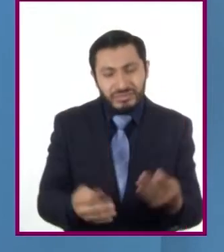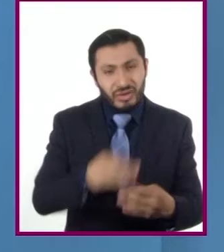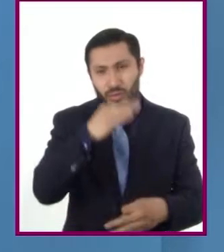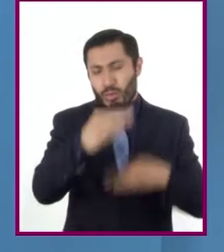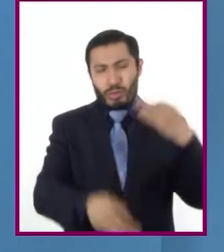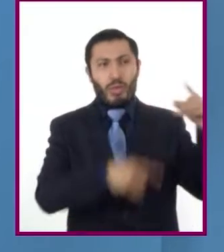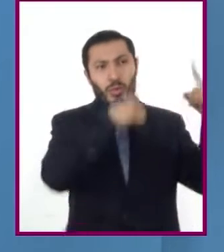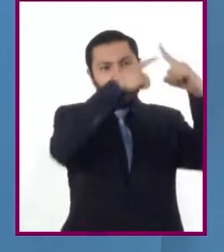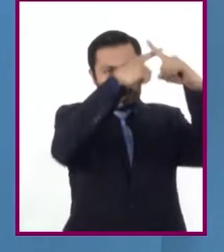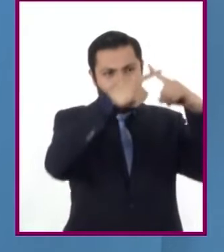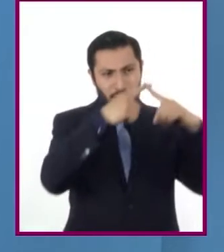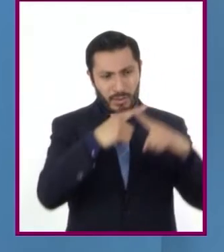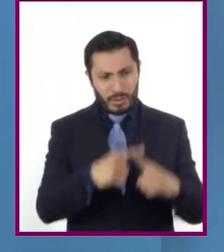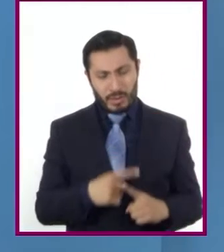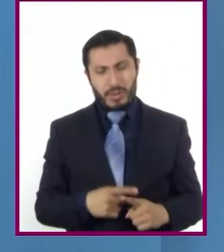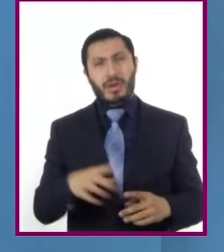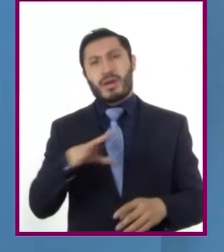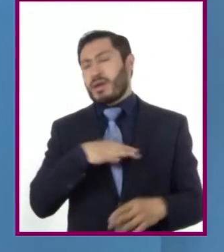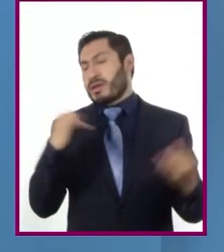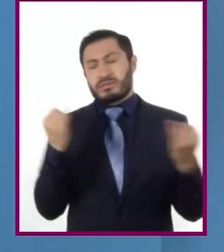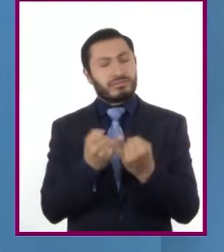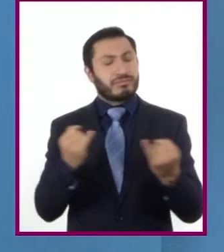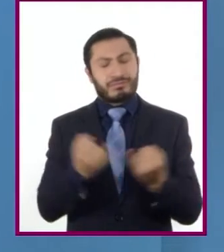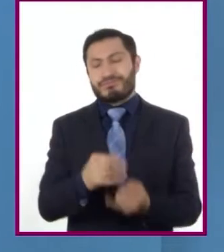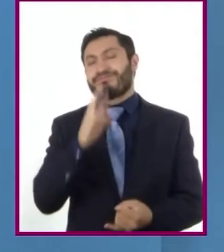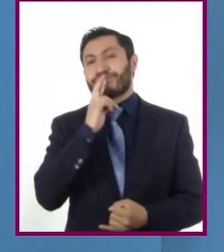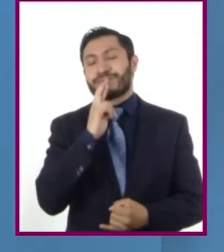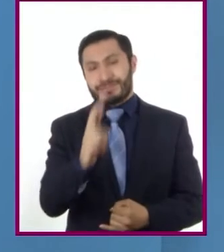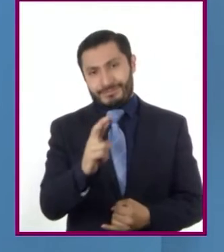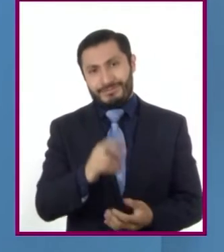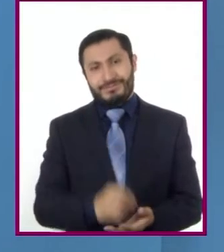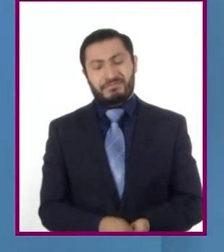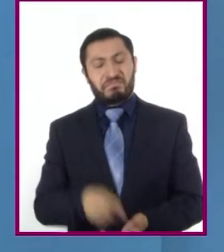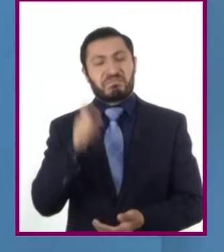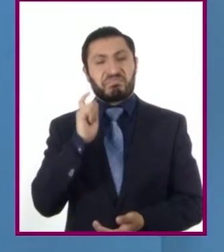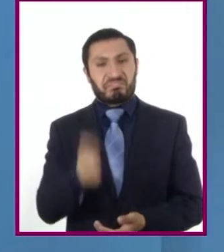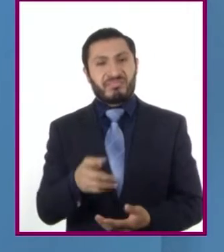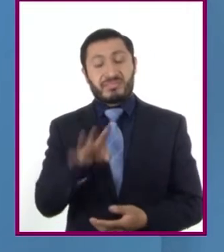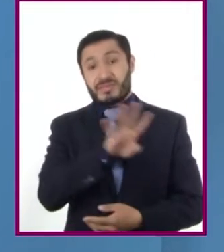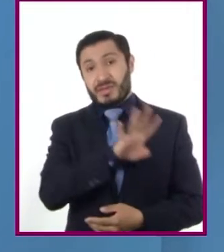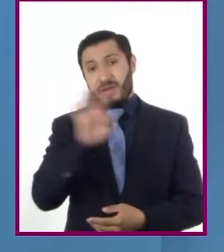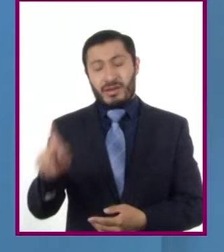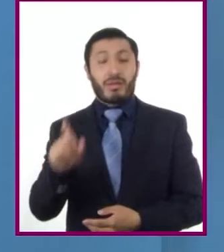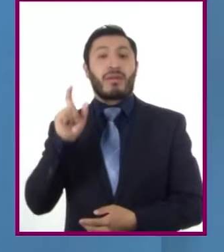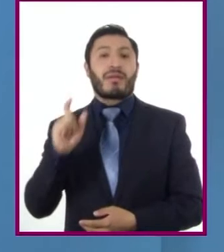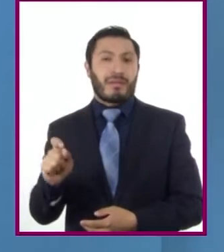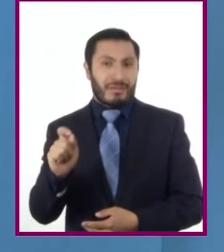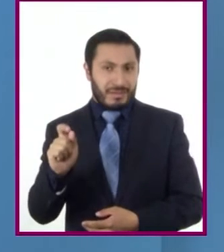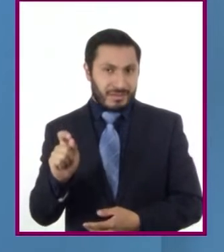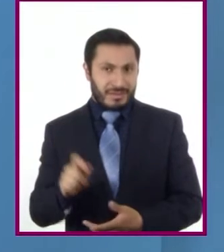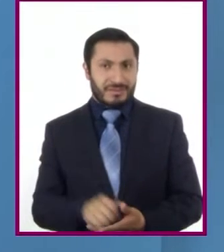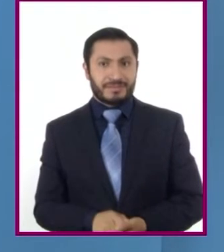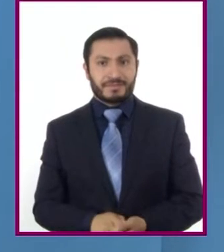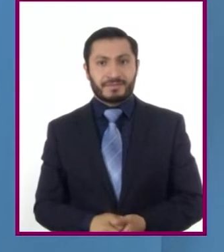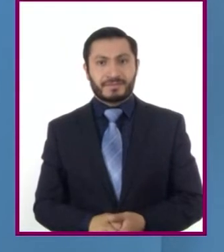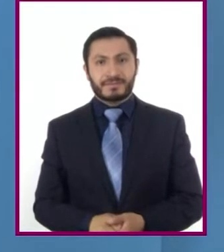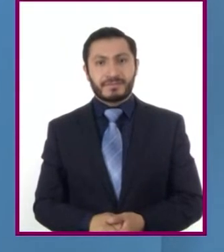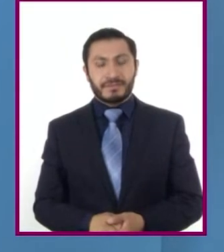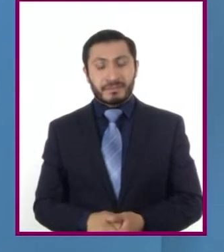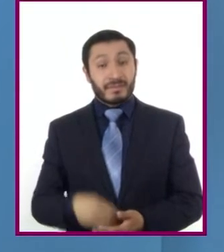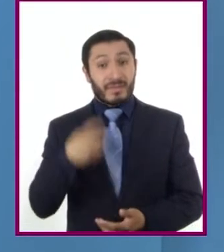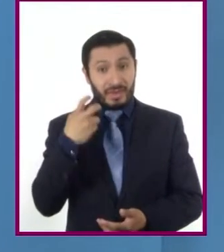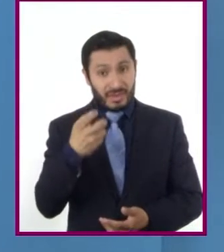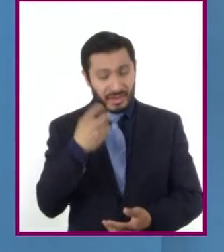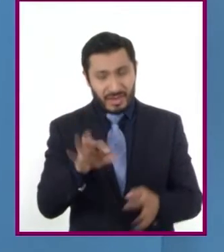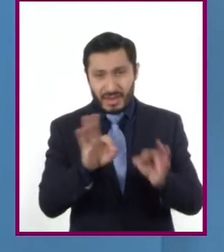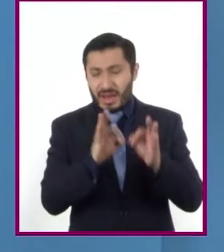todas las multiplicaciones tienen el mismo resultado? Es decir, 420. A